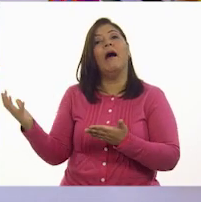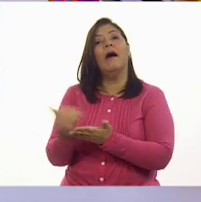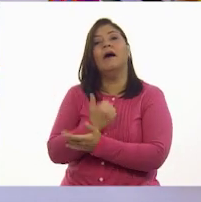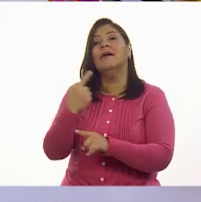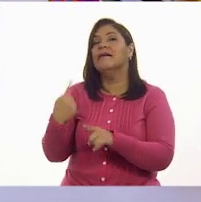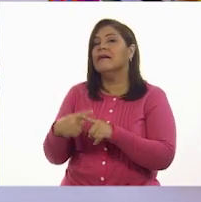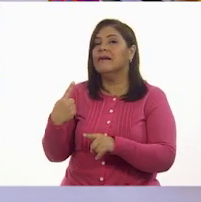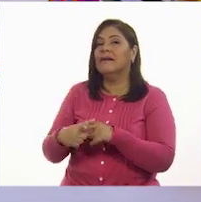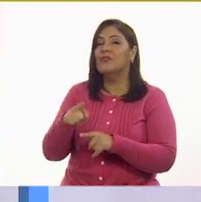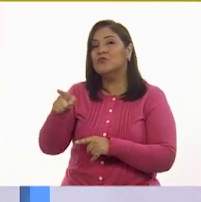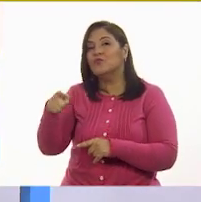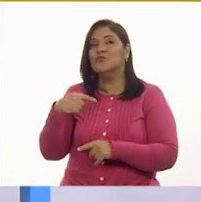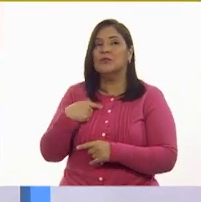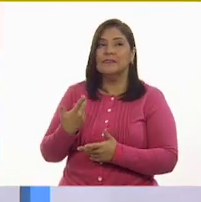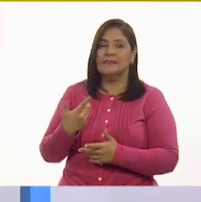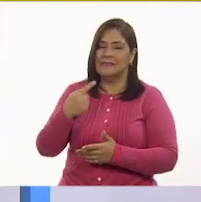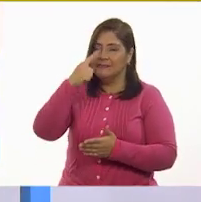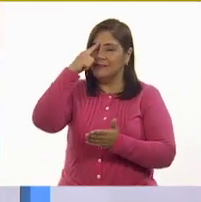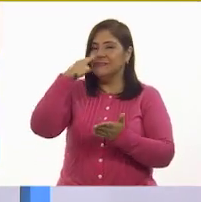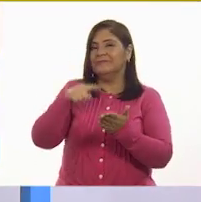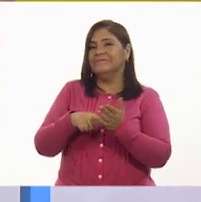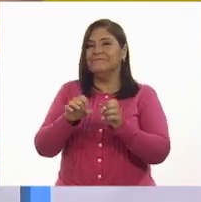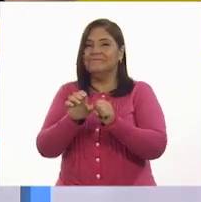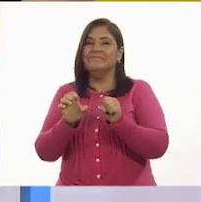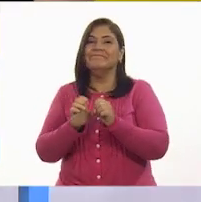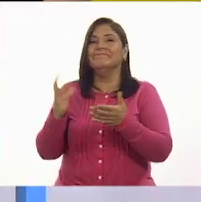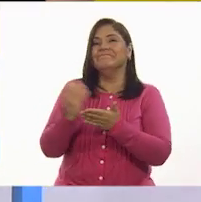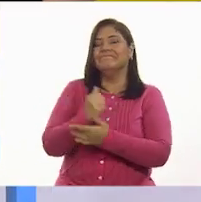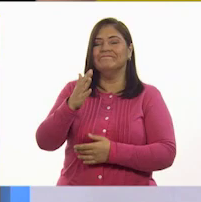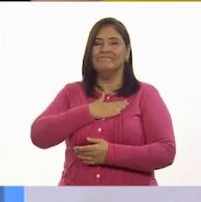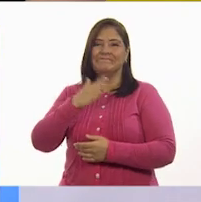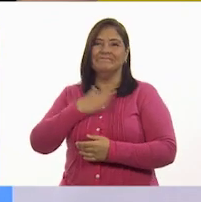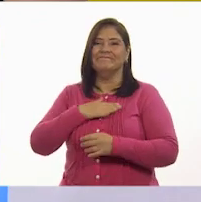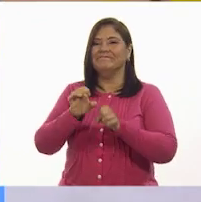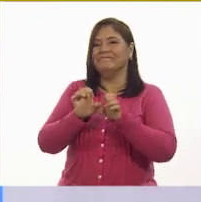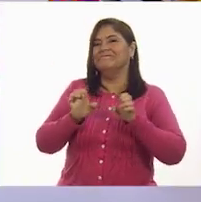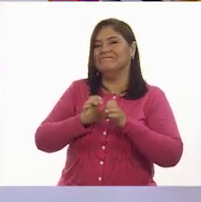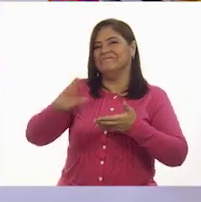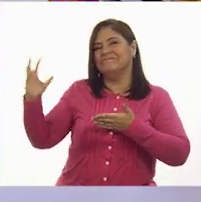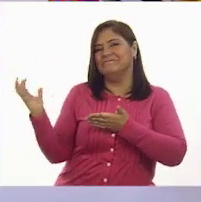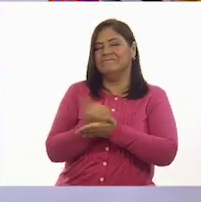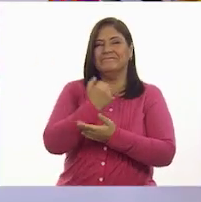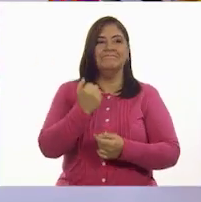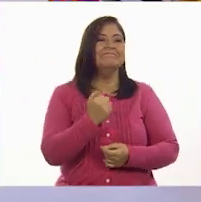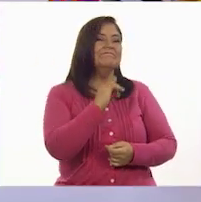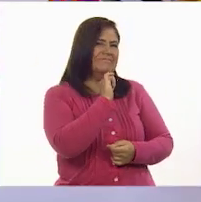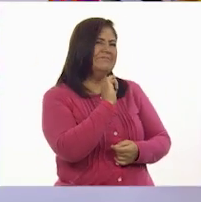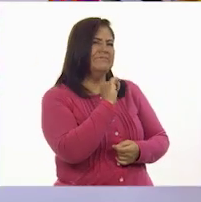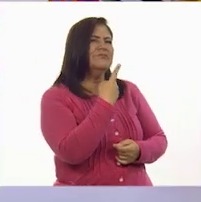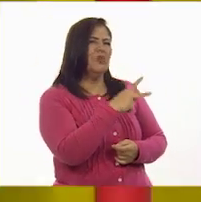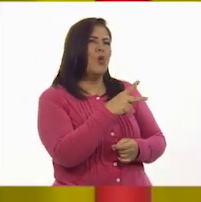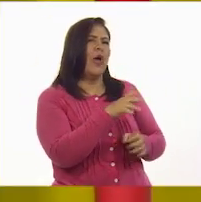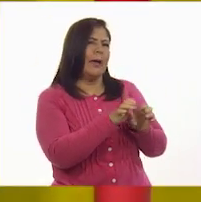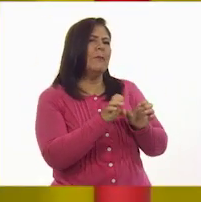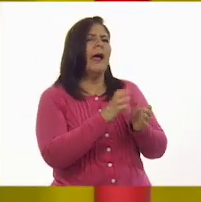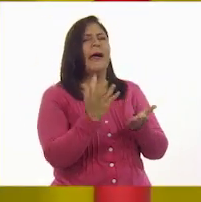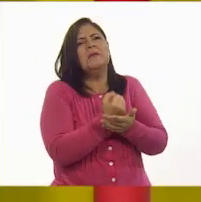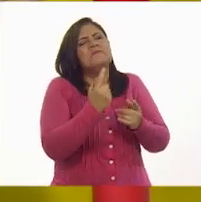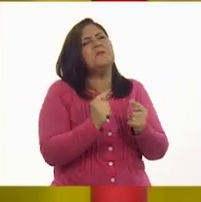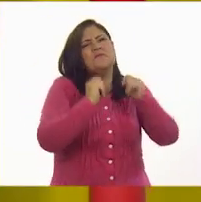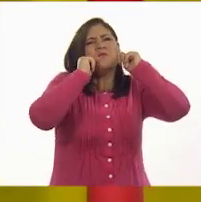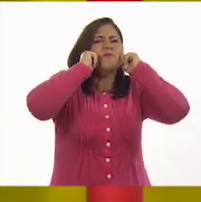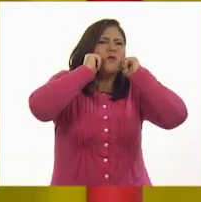ganó? Creo que el equipo ganador es el mío. Es el equipo ganador, pero no importa, lo importante